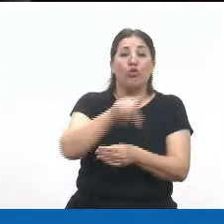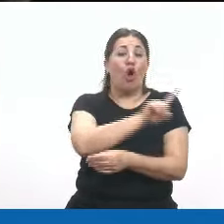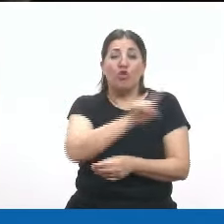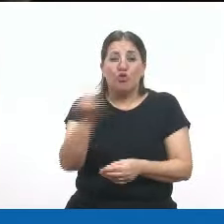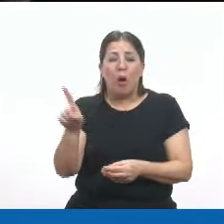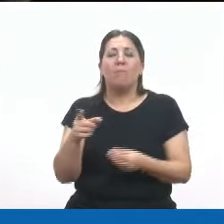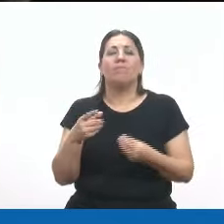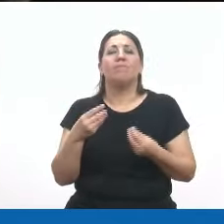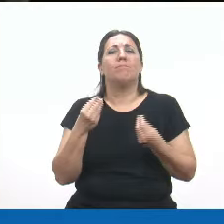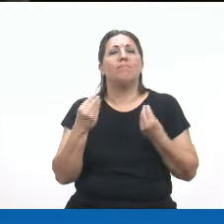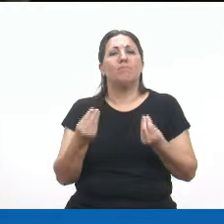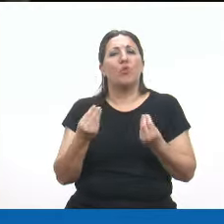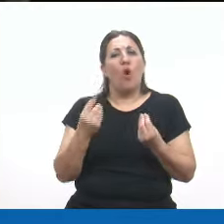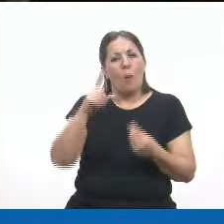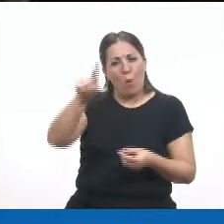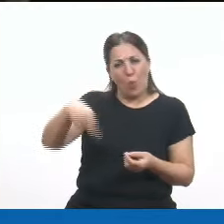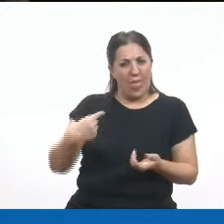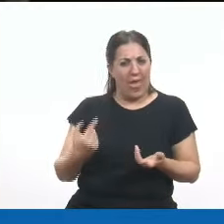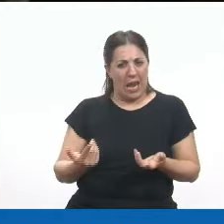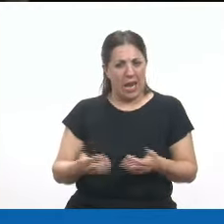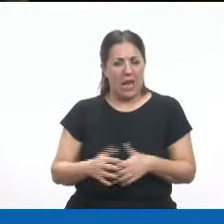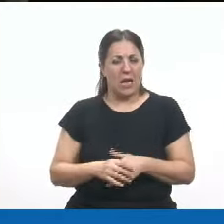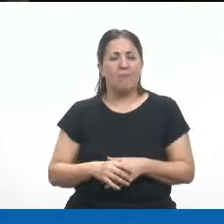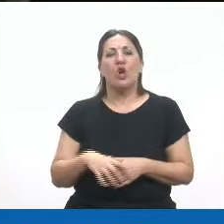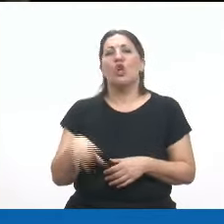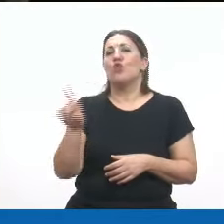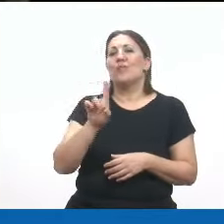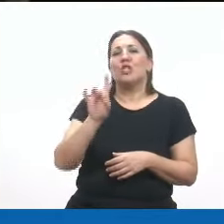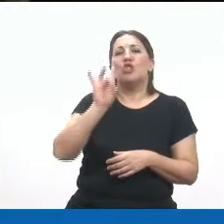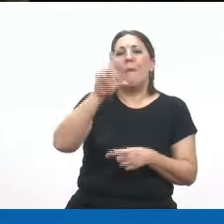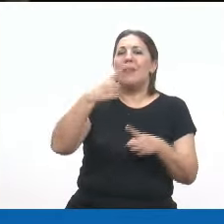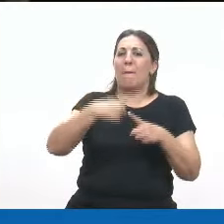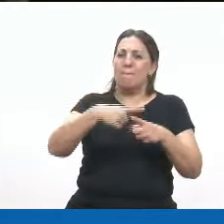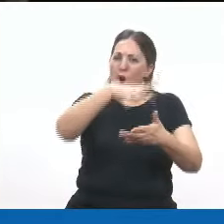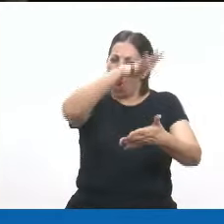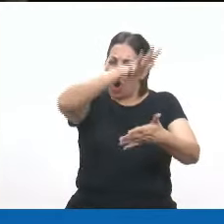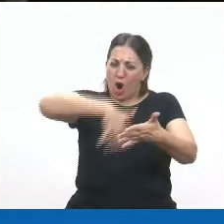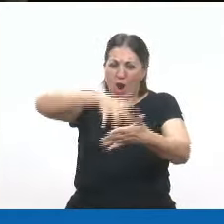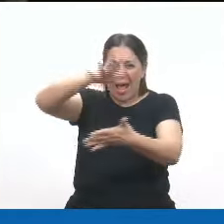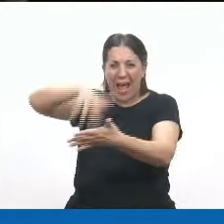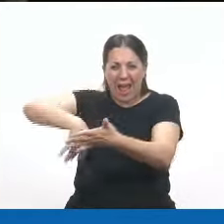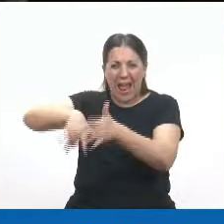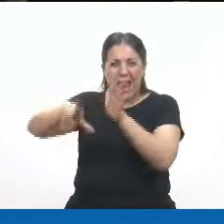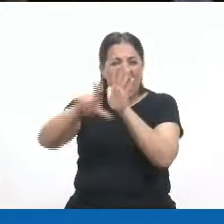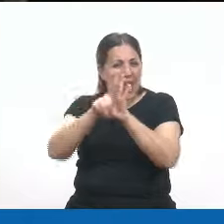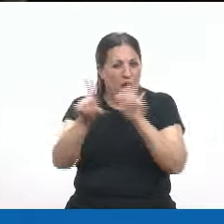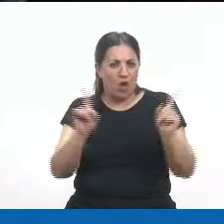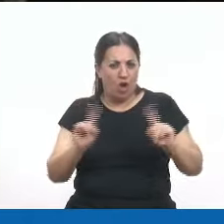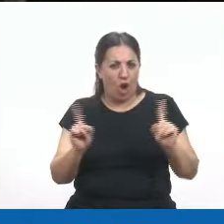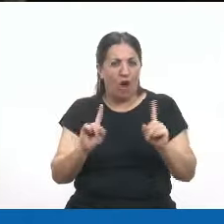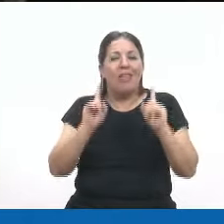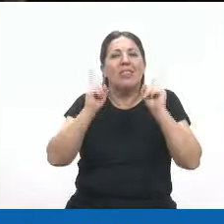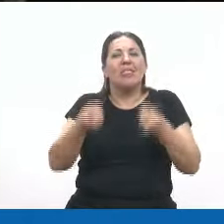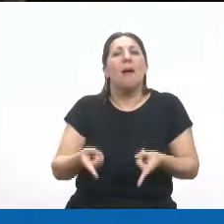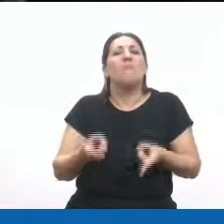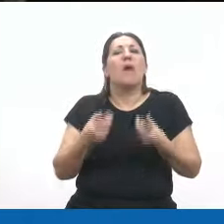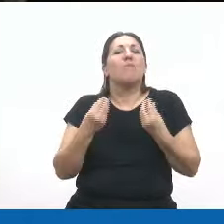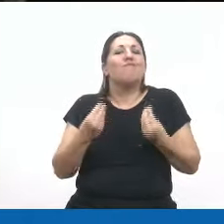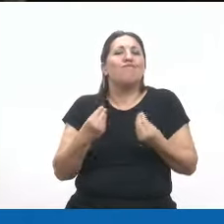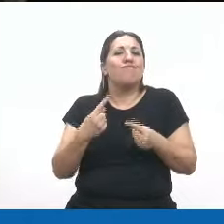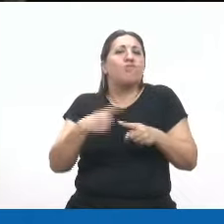tiene radica no solamente en el contenido de la ley sino también en la forma de